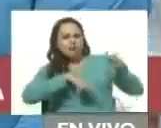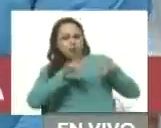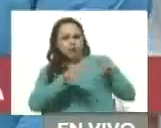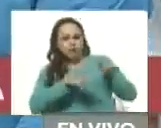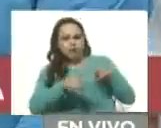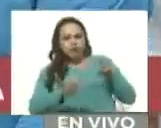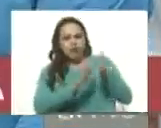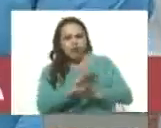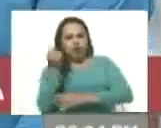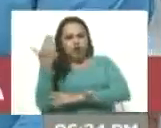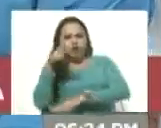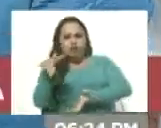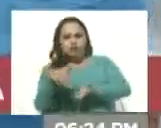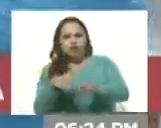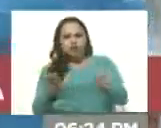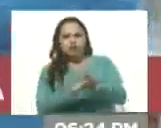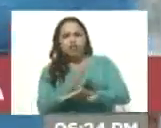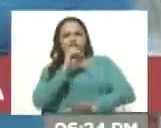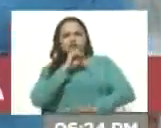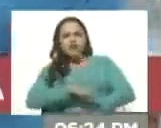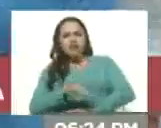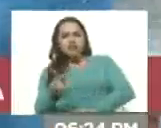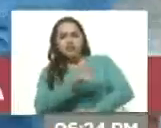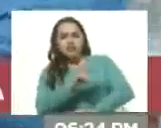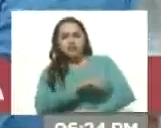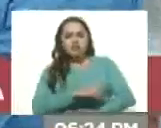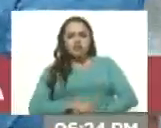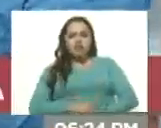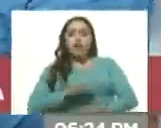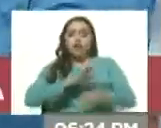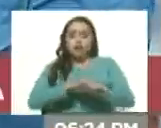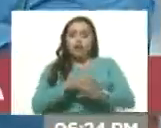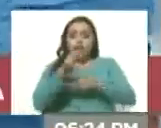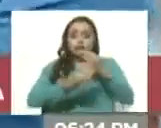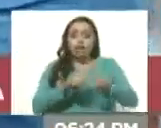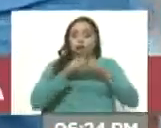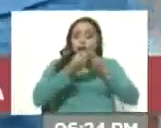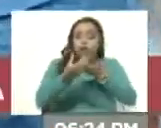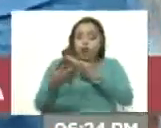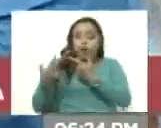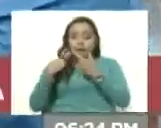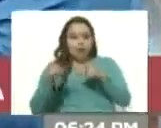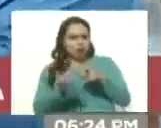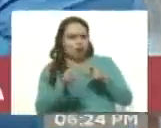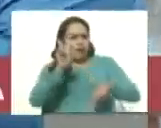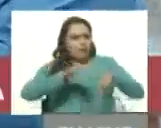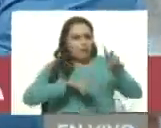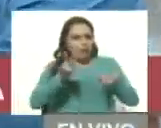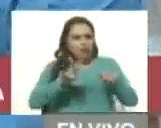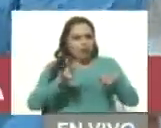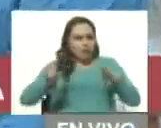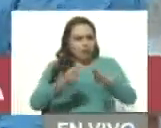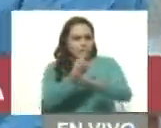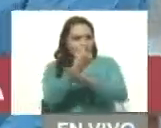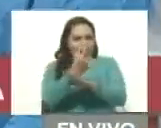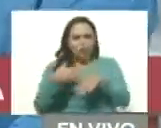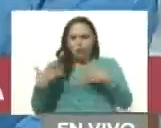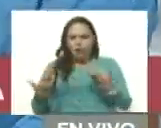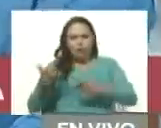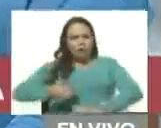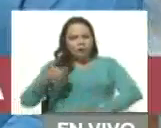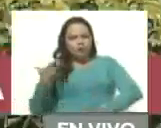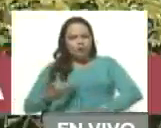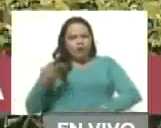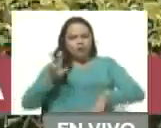este congreso nacional historia de venezuela porque obviamente usted pronuncia un discurso pero no es su ponencia principal cuál es su ponencia principal